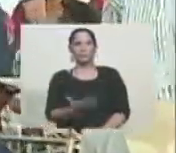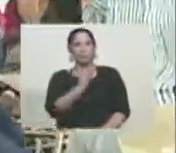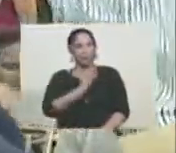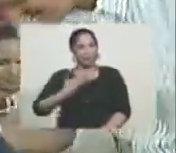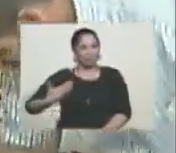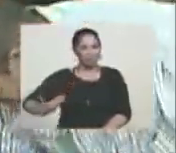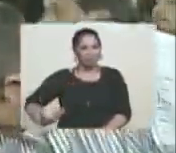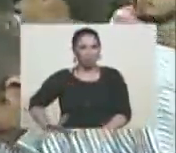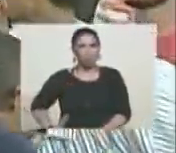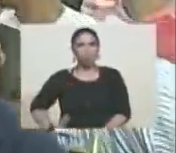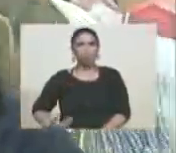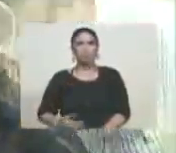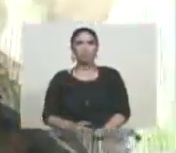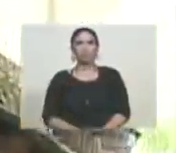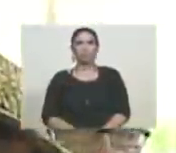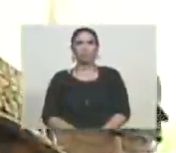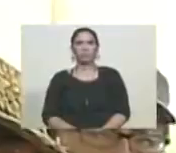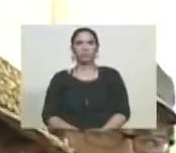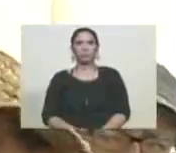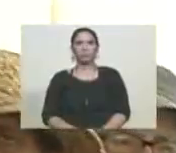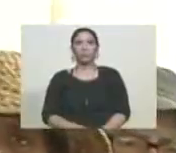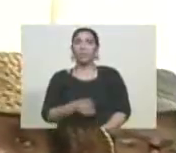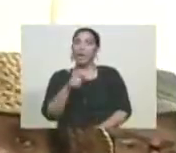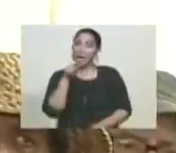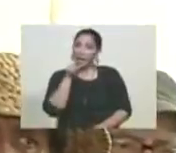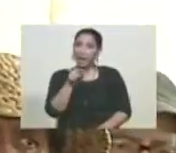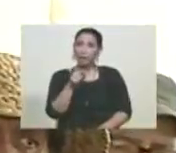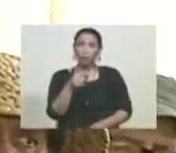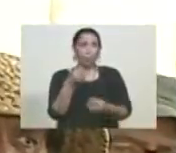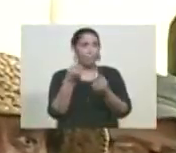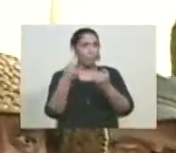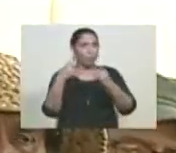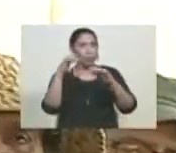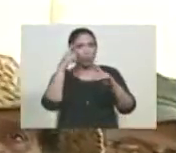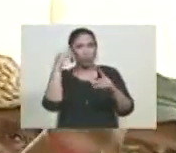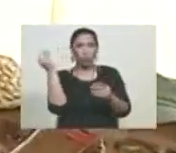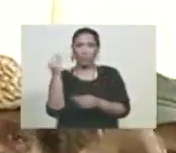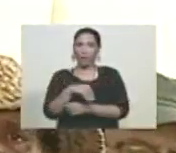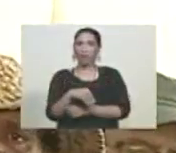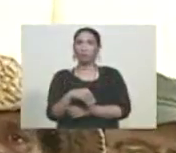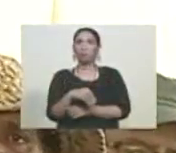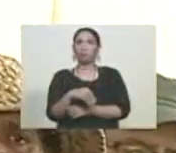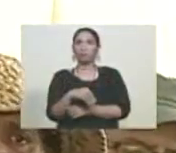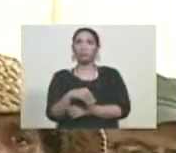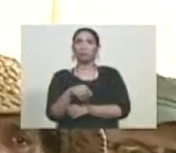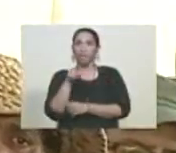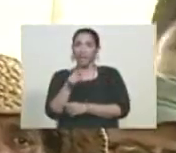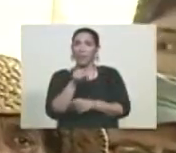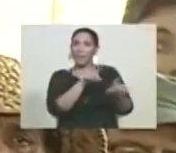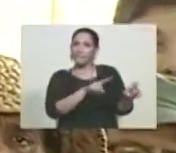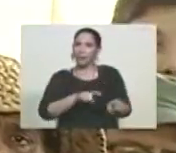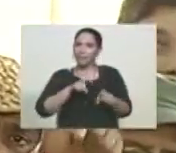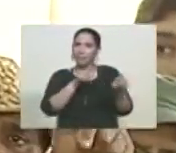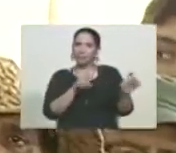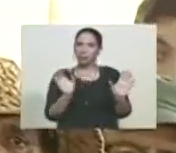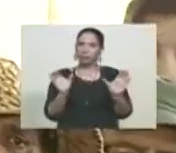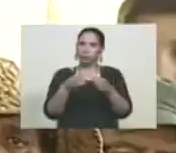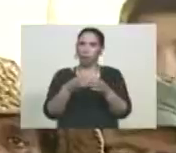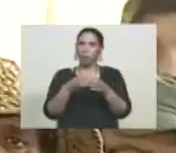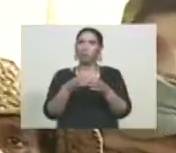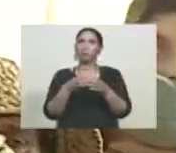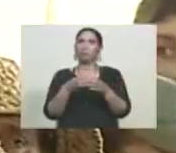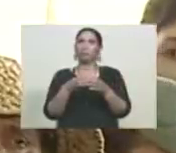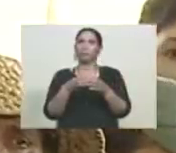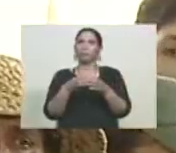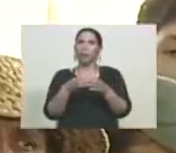Presidente, esos son los casos y muchos más, pero para eso la plataforma campesina se va a extender